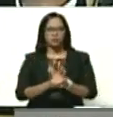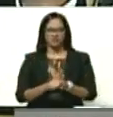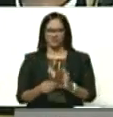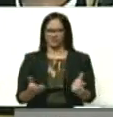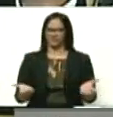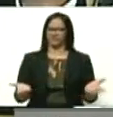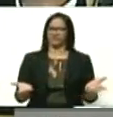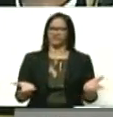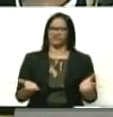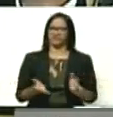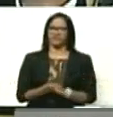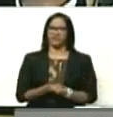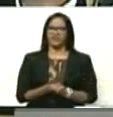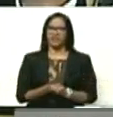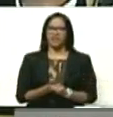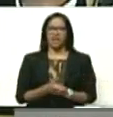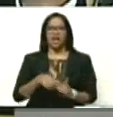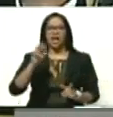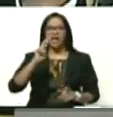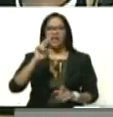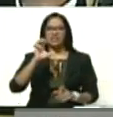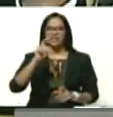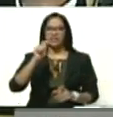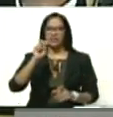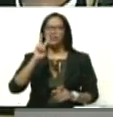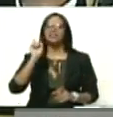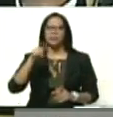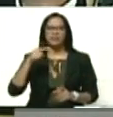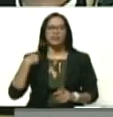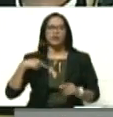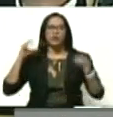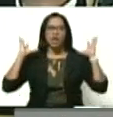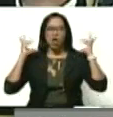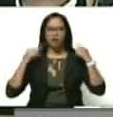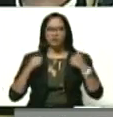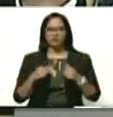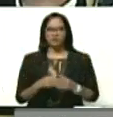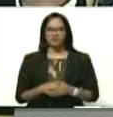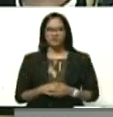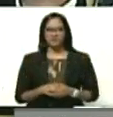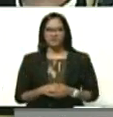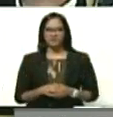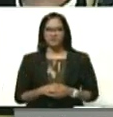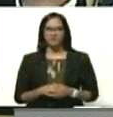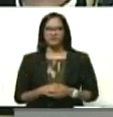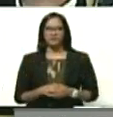hay a rctv también tiene su nombre el león